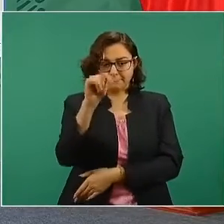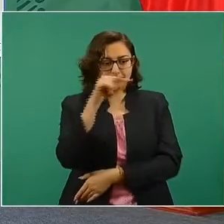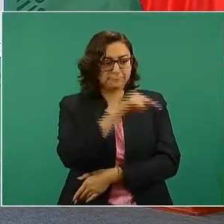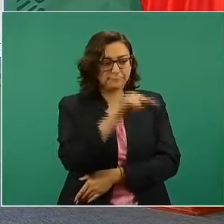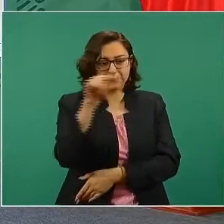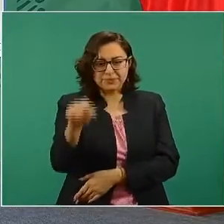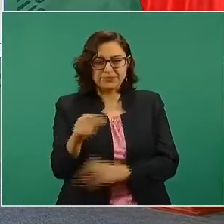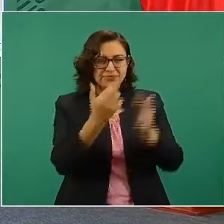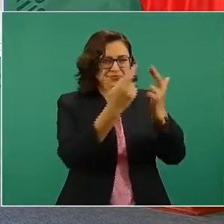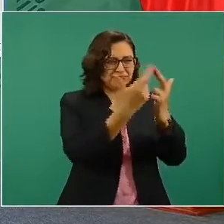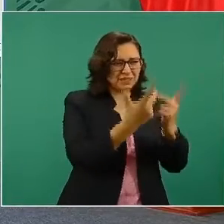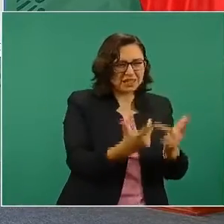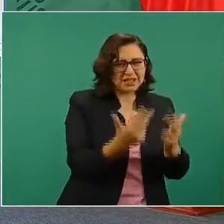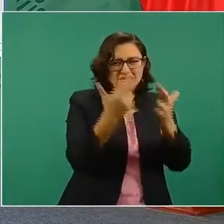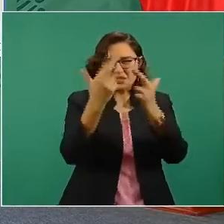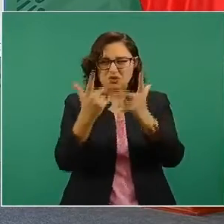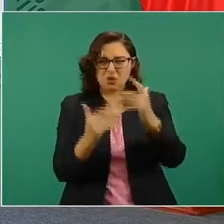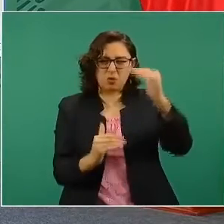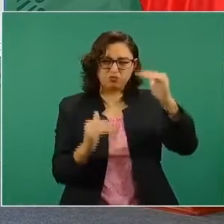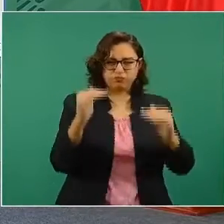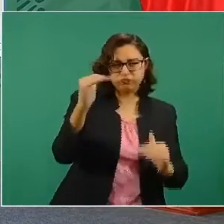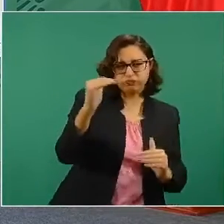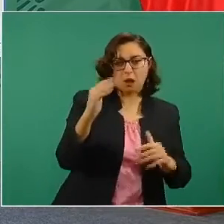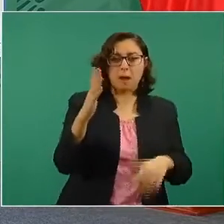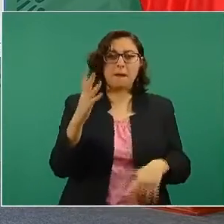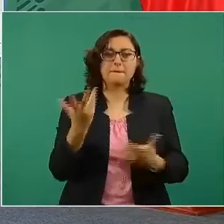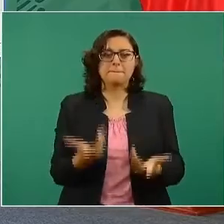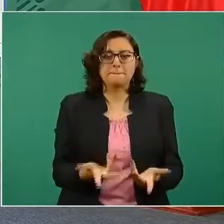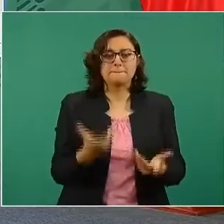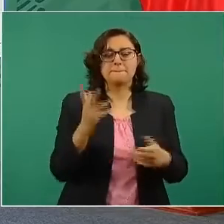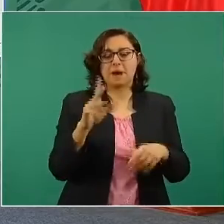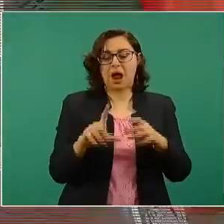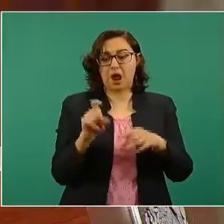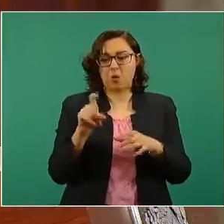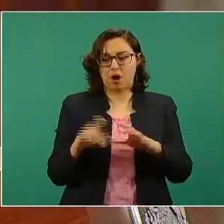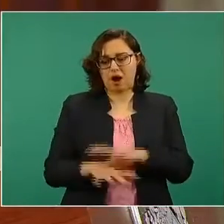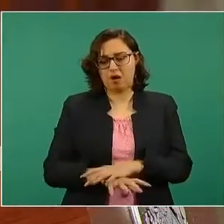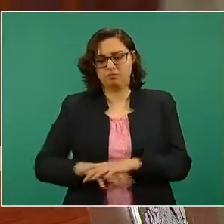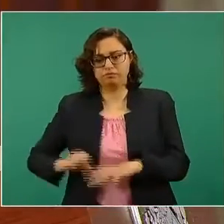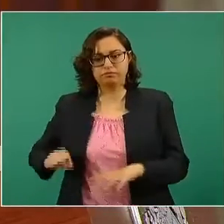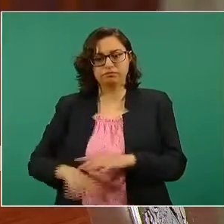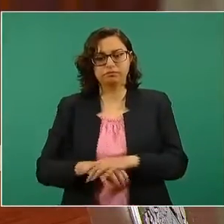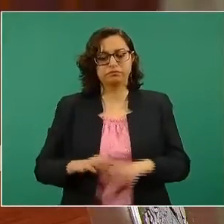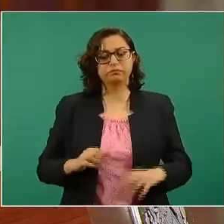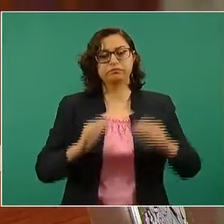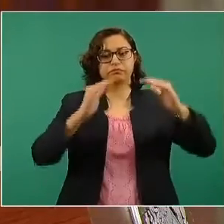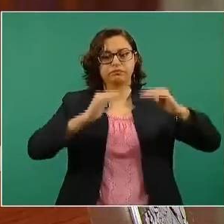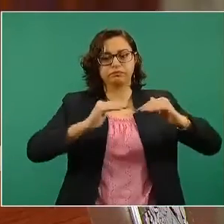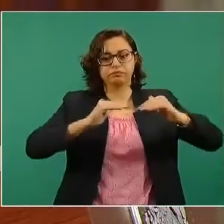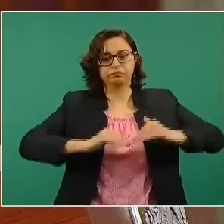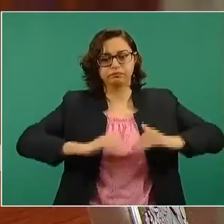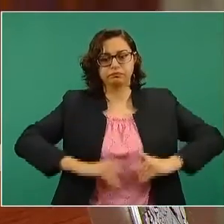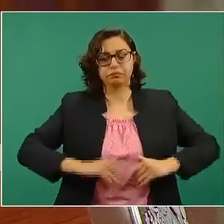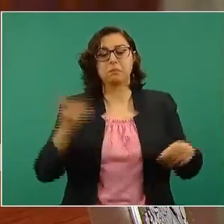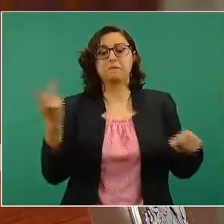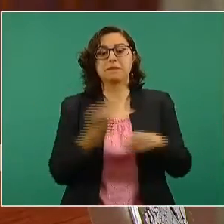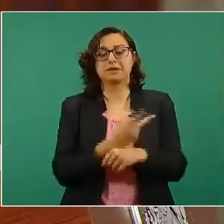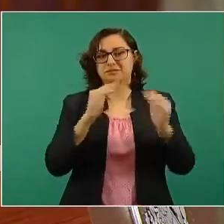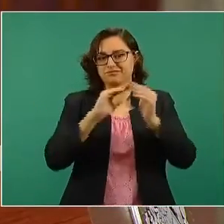las grietas por los hundimientos de la ciudad asociados a la sobreexplotación del acuífero generaron daños en algunos casos